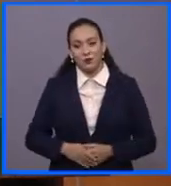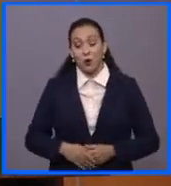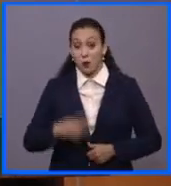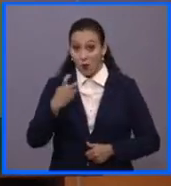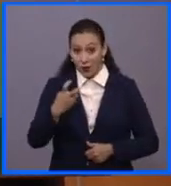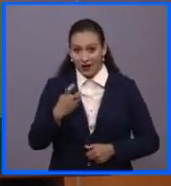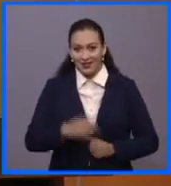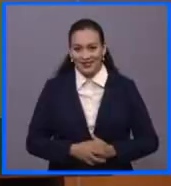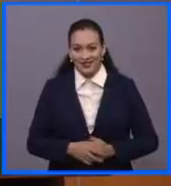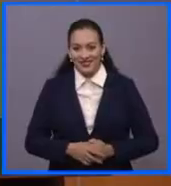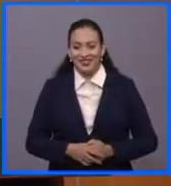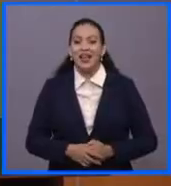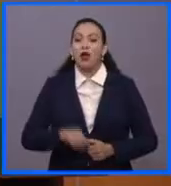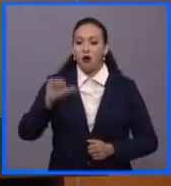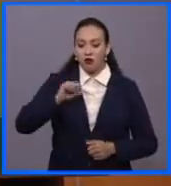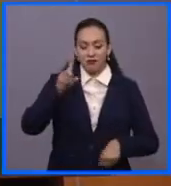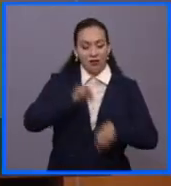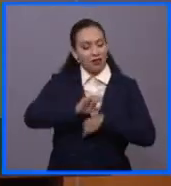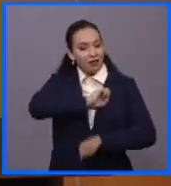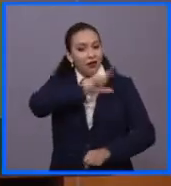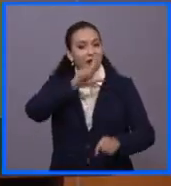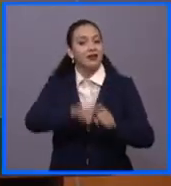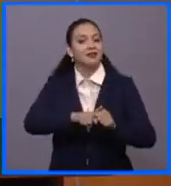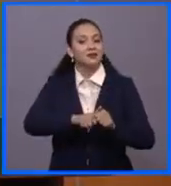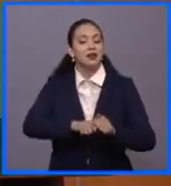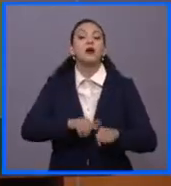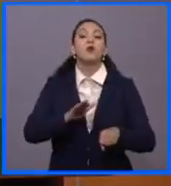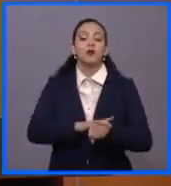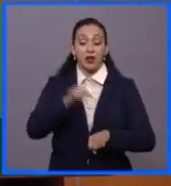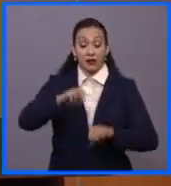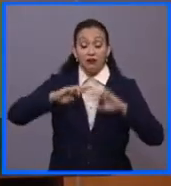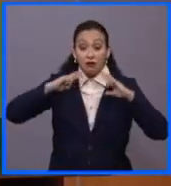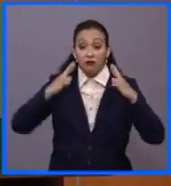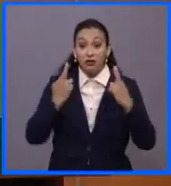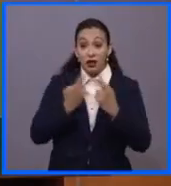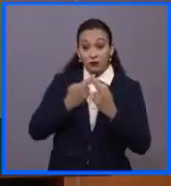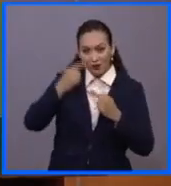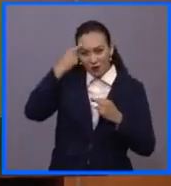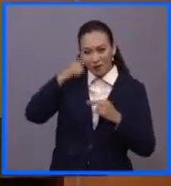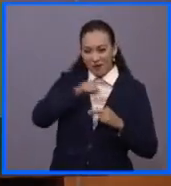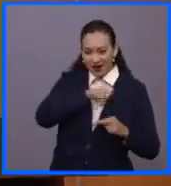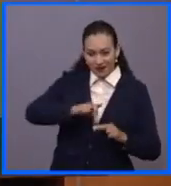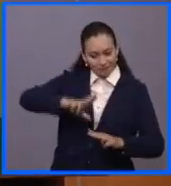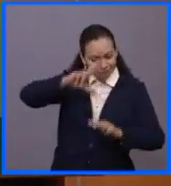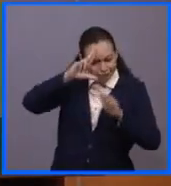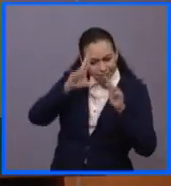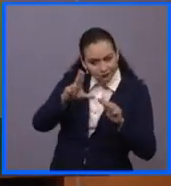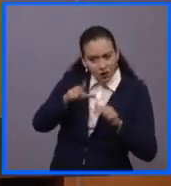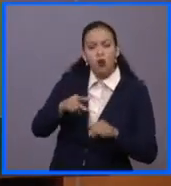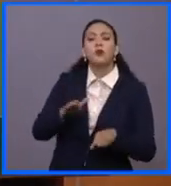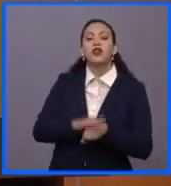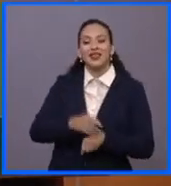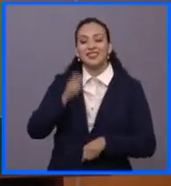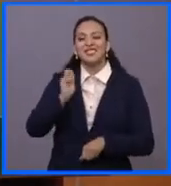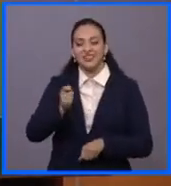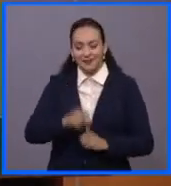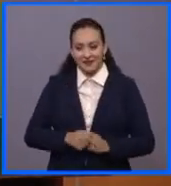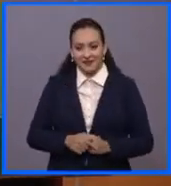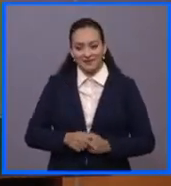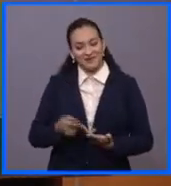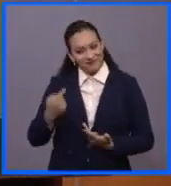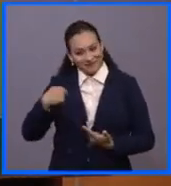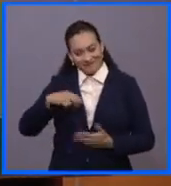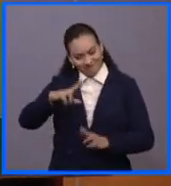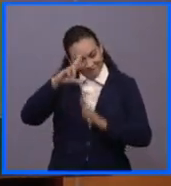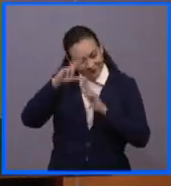tiene tanto sentido esta ceremonia, pues reconocerlos significa que valoramos sus logros o acciones, que les